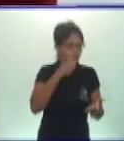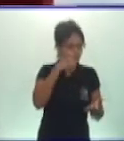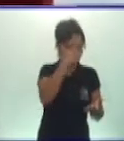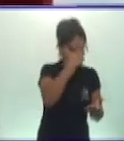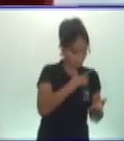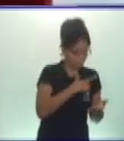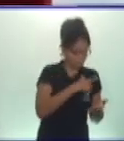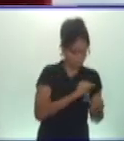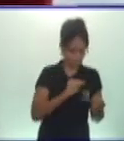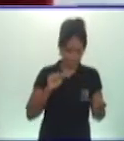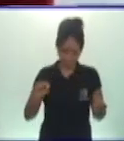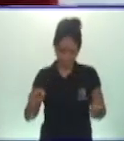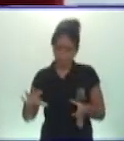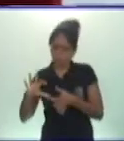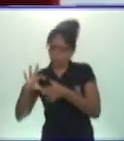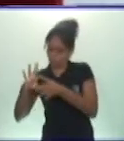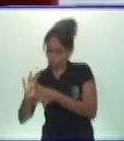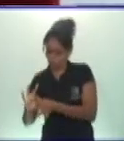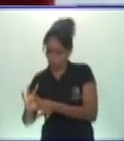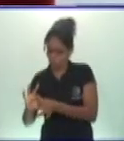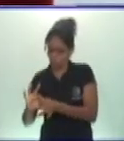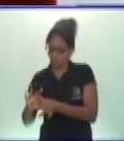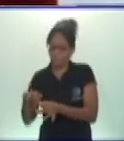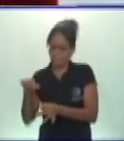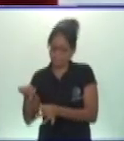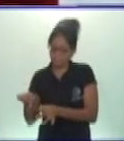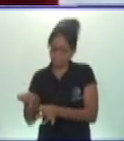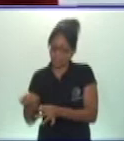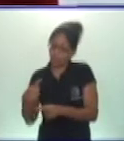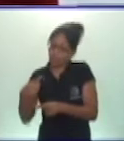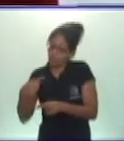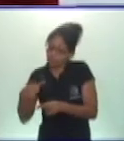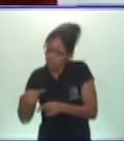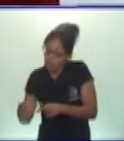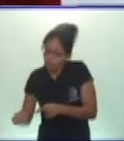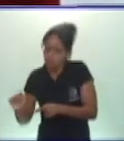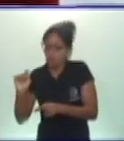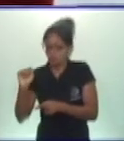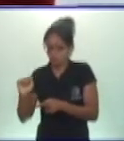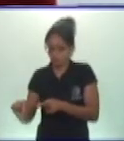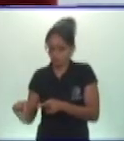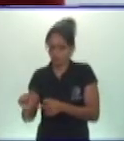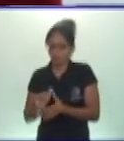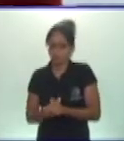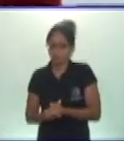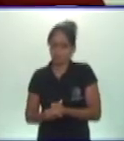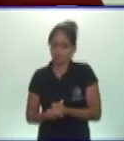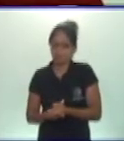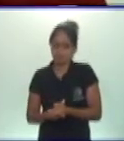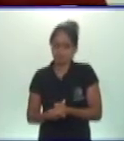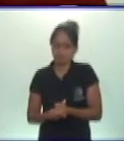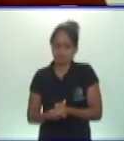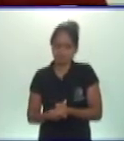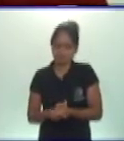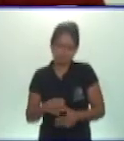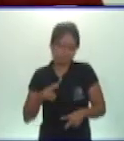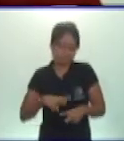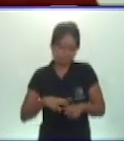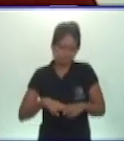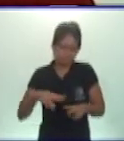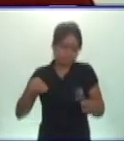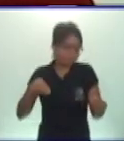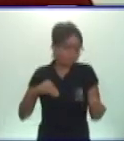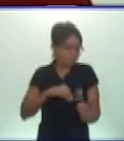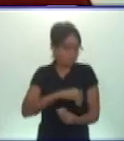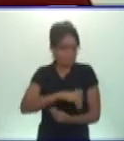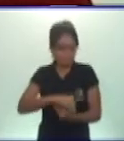otra posibilidad del primer asentamiento fundacional de La Habana. La Habana pues cambió de sitio, como era